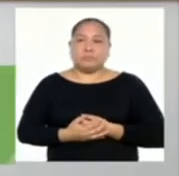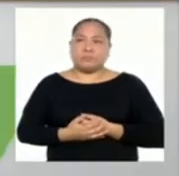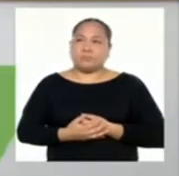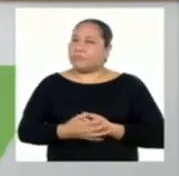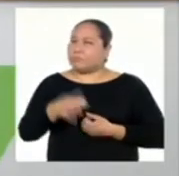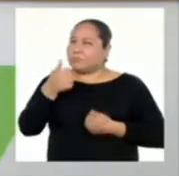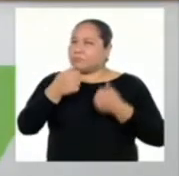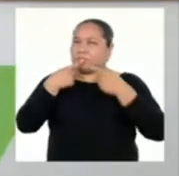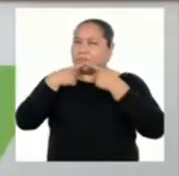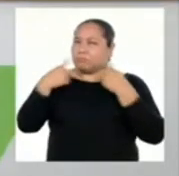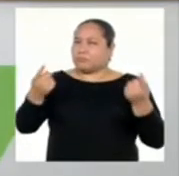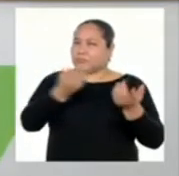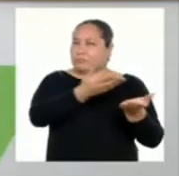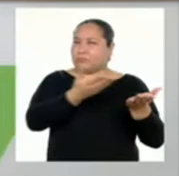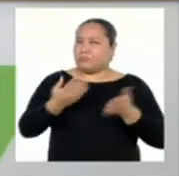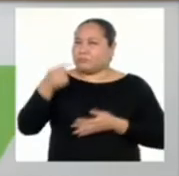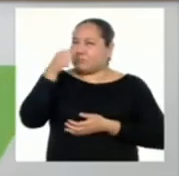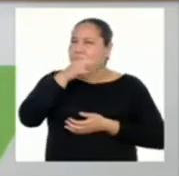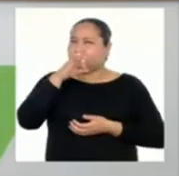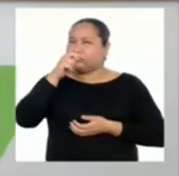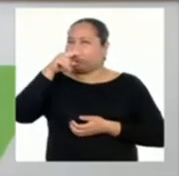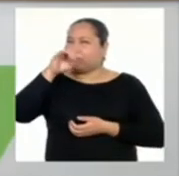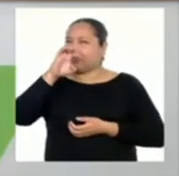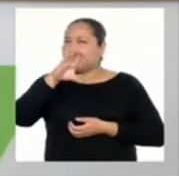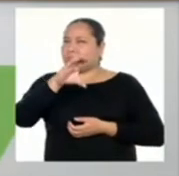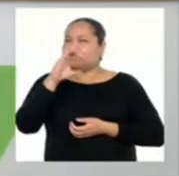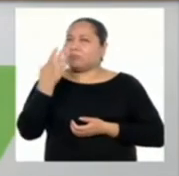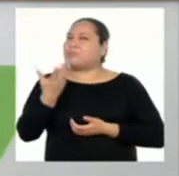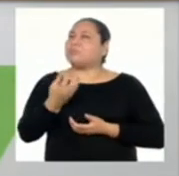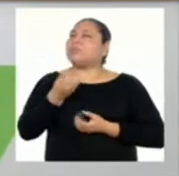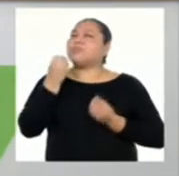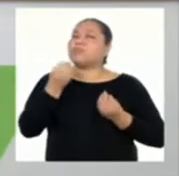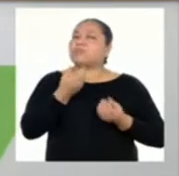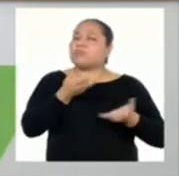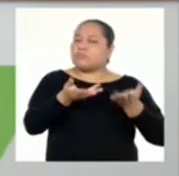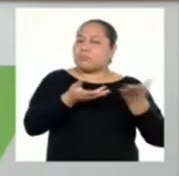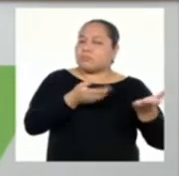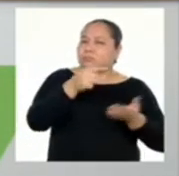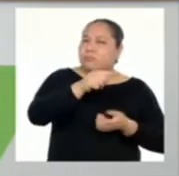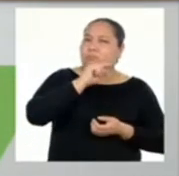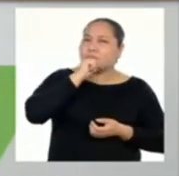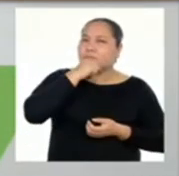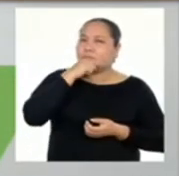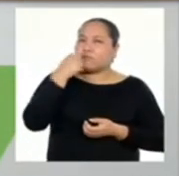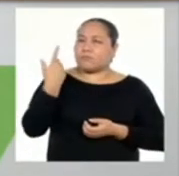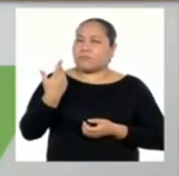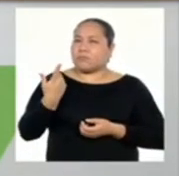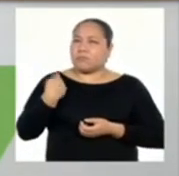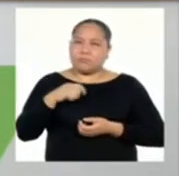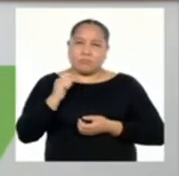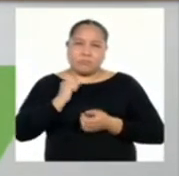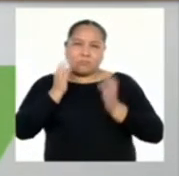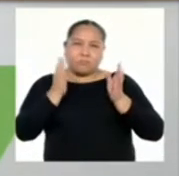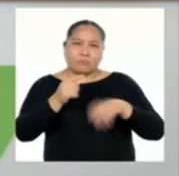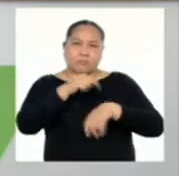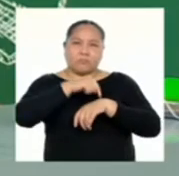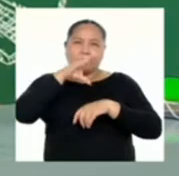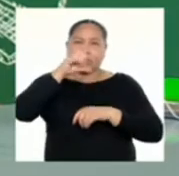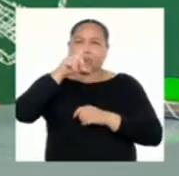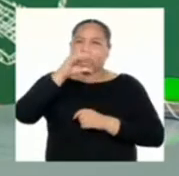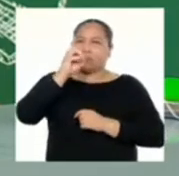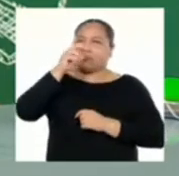¿Qué mensaje nos transmite la fuente C acerca del trato hacia las mujeres españolas en la sociedad